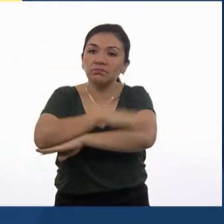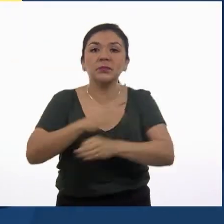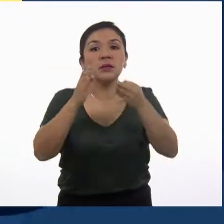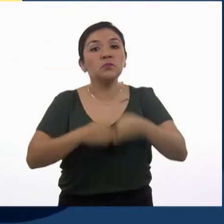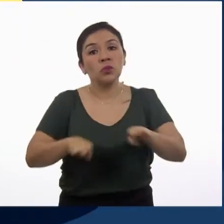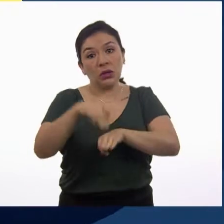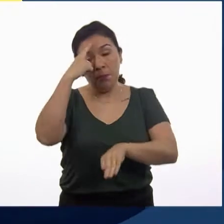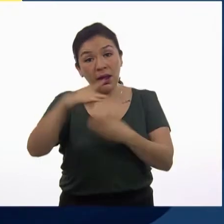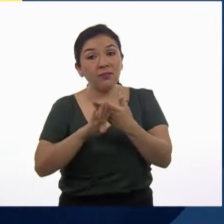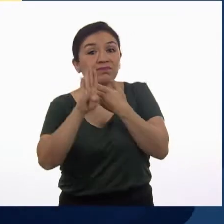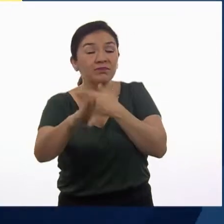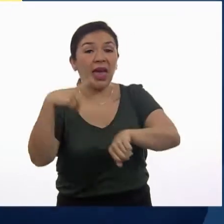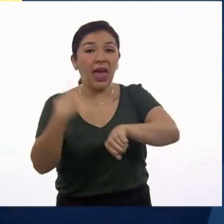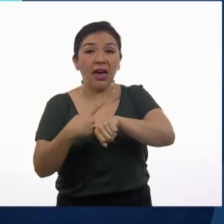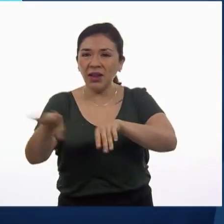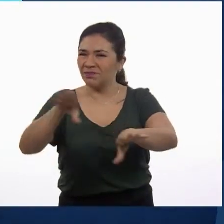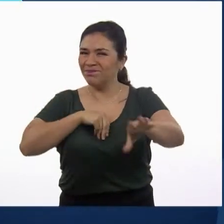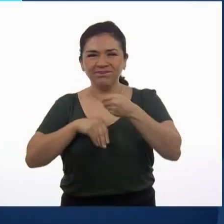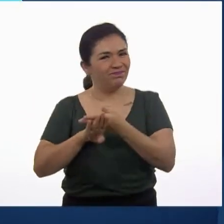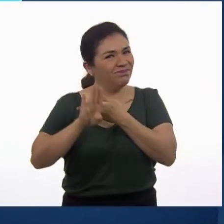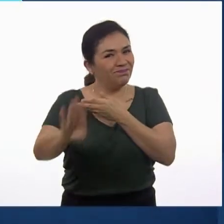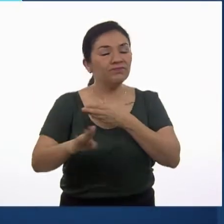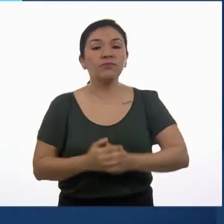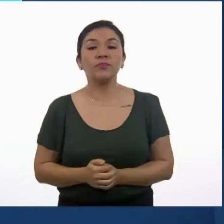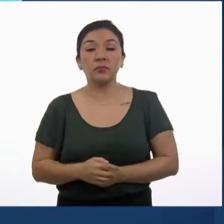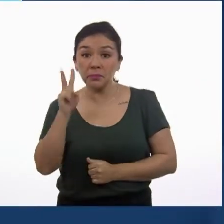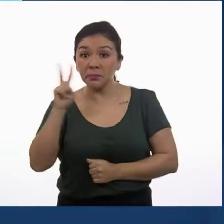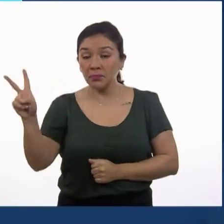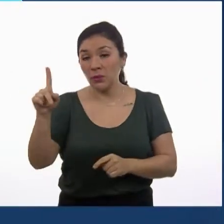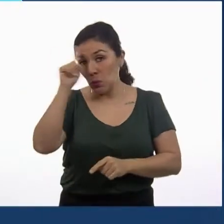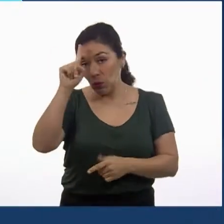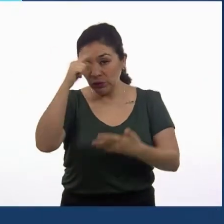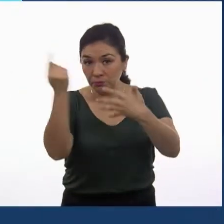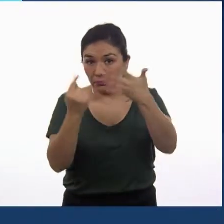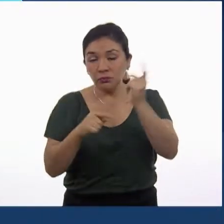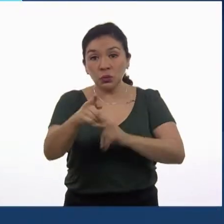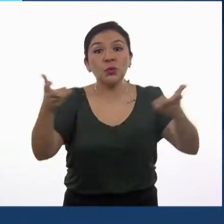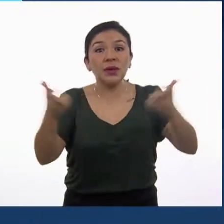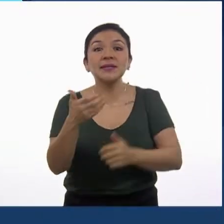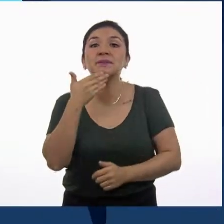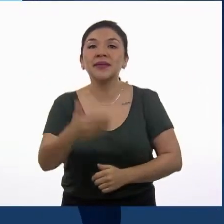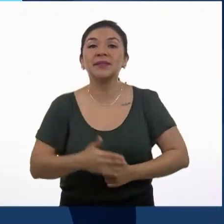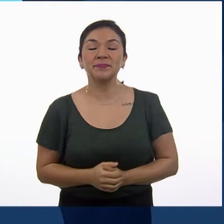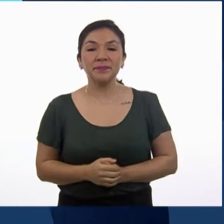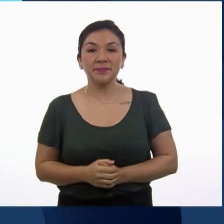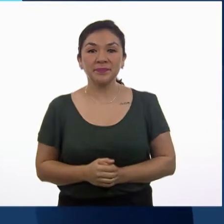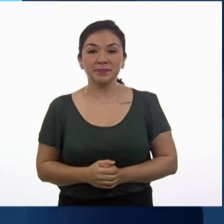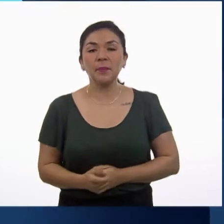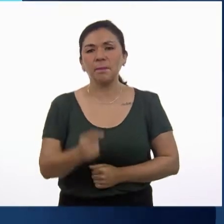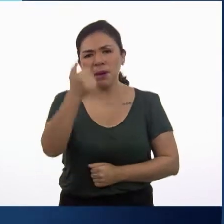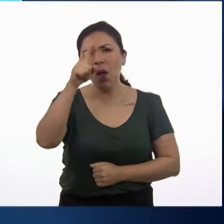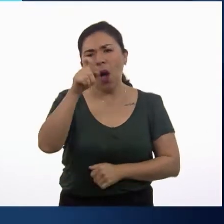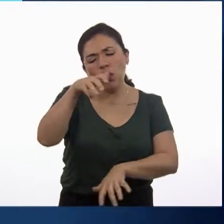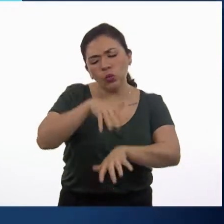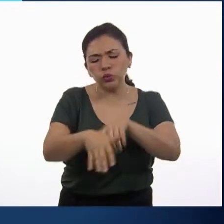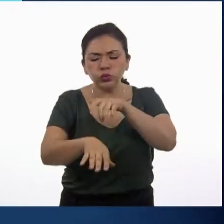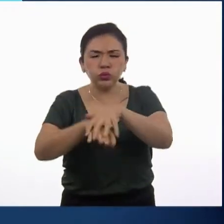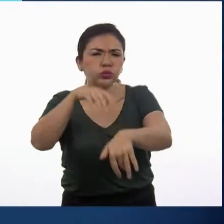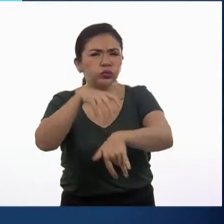importante para prevenir cualquier enfermedad. Sigue estos pasos para hacerlo correctamente. Moja tus